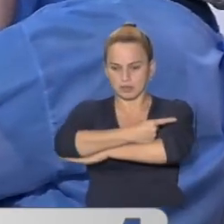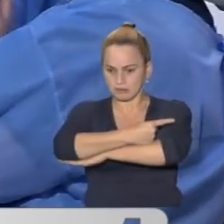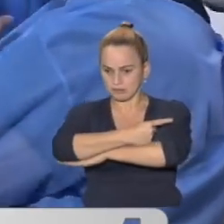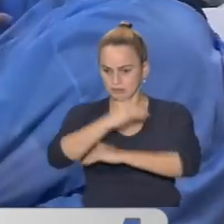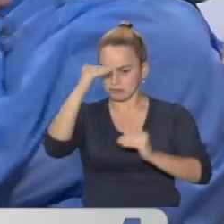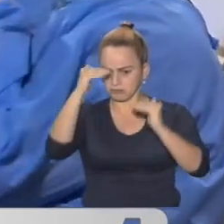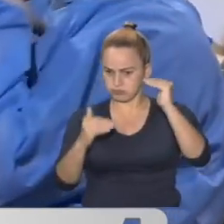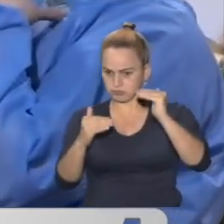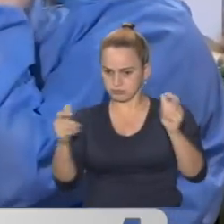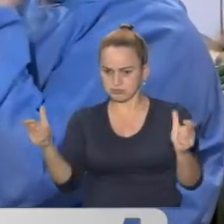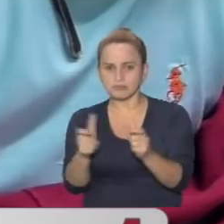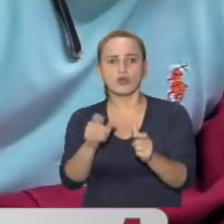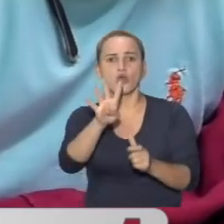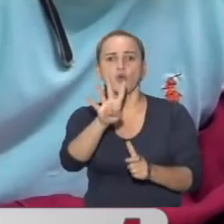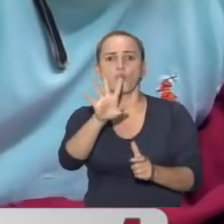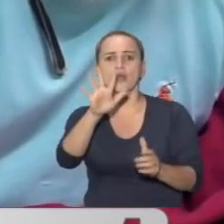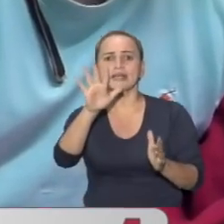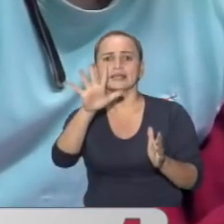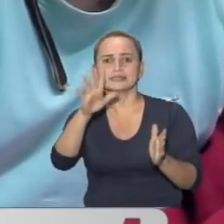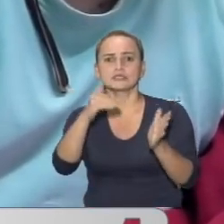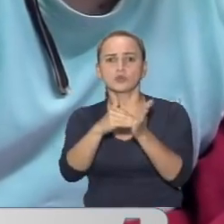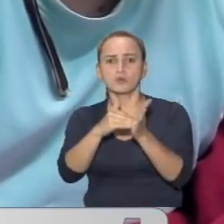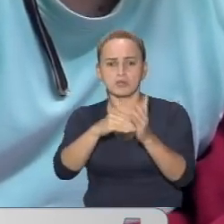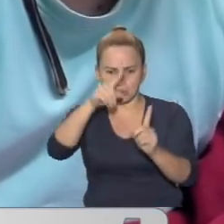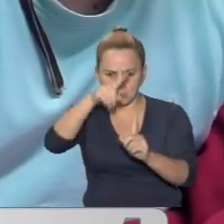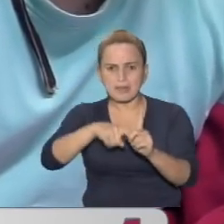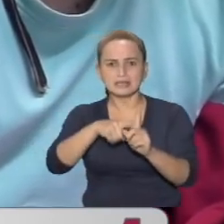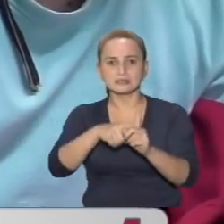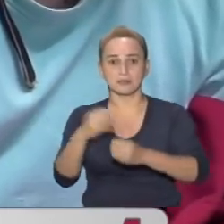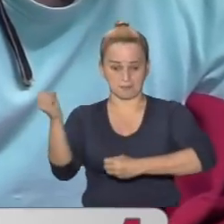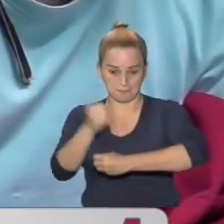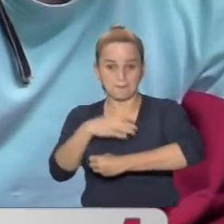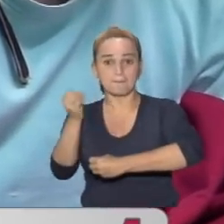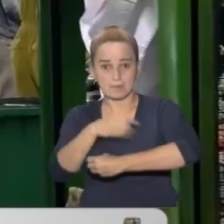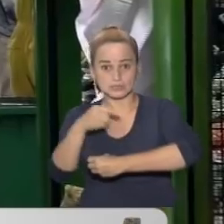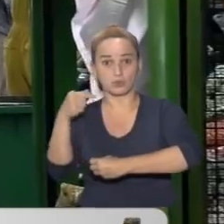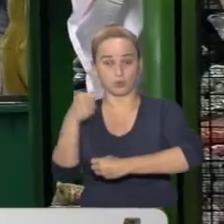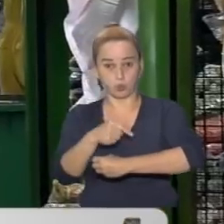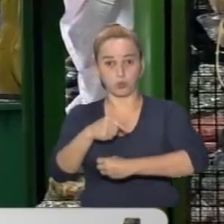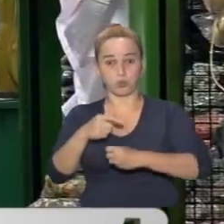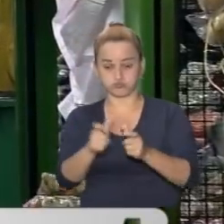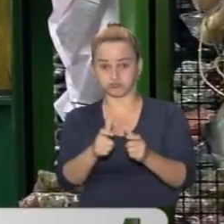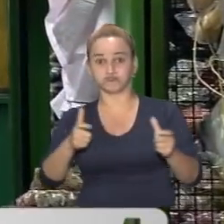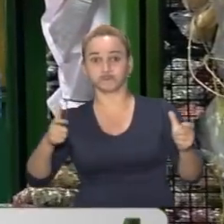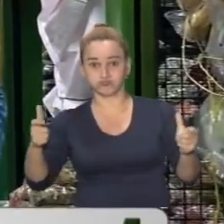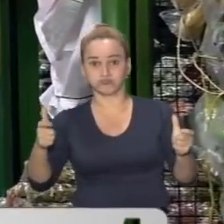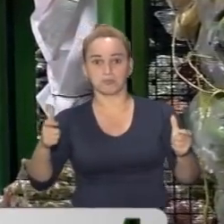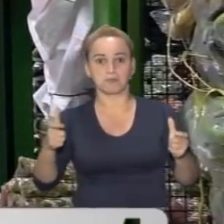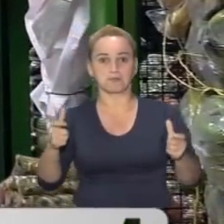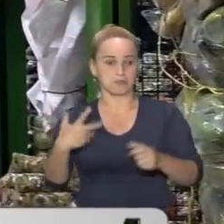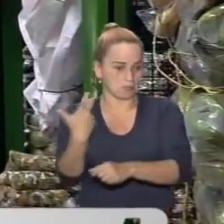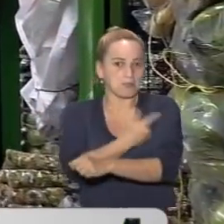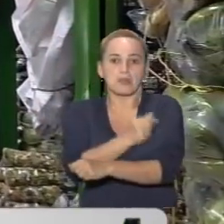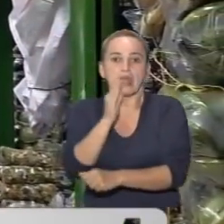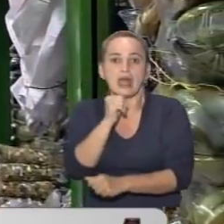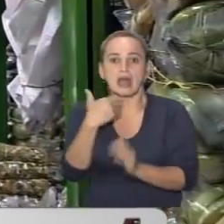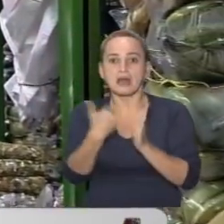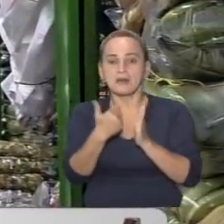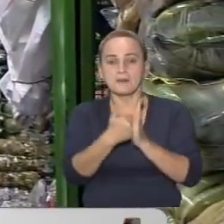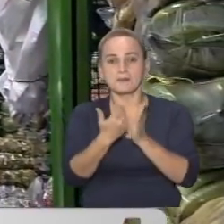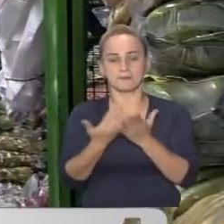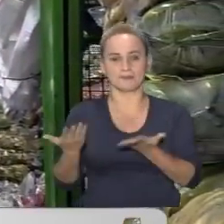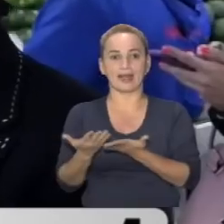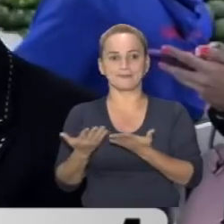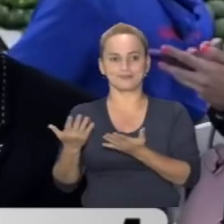a 45.000 o menos en el último mes. En las plazas se encontró un gran número de personas no vacunadas. Compramos